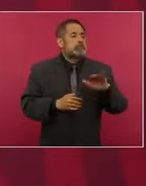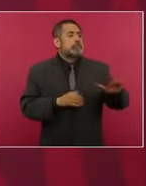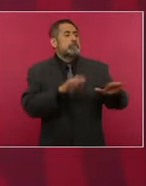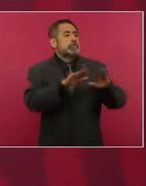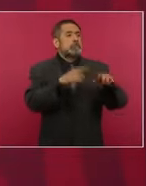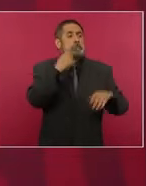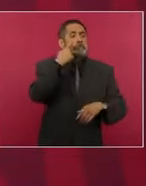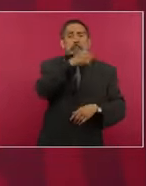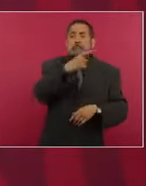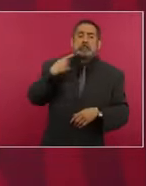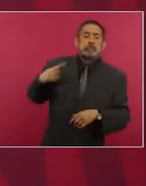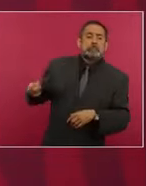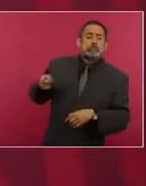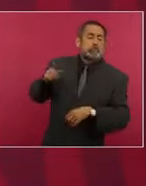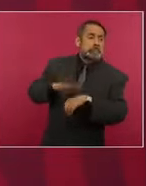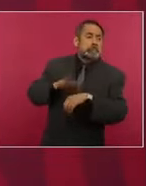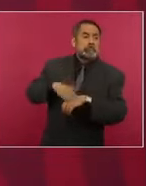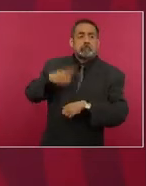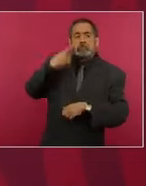acusándonos